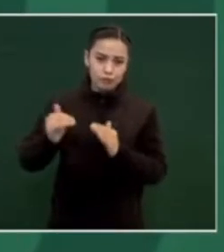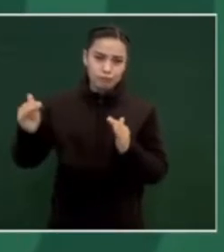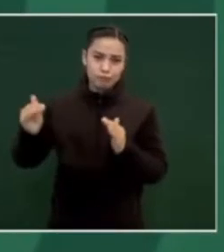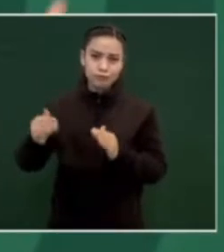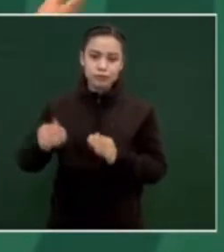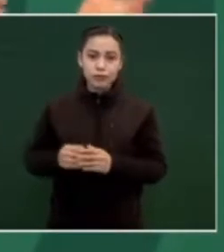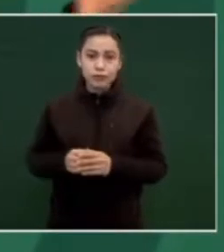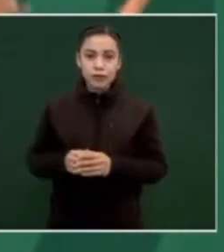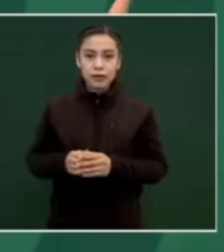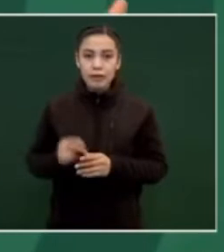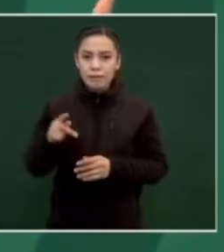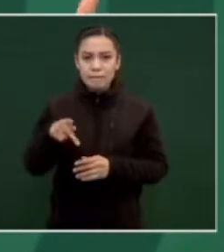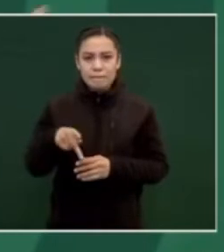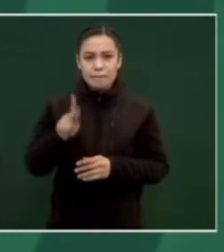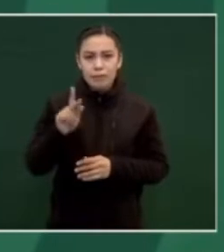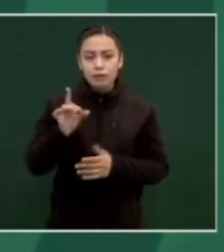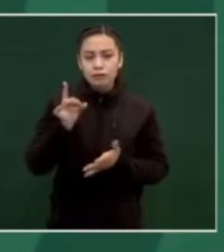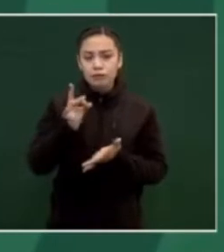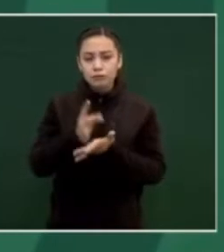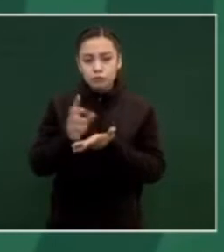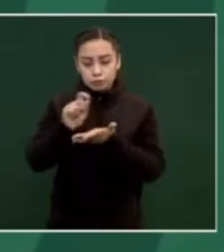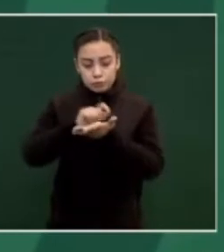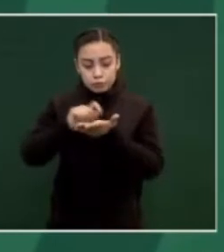pero puro escritor